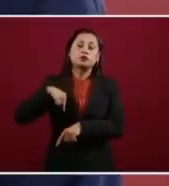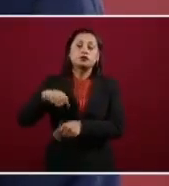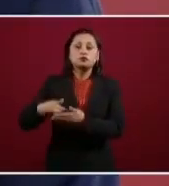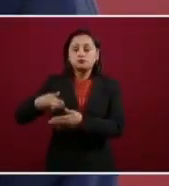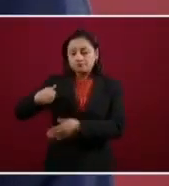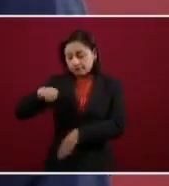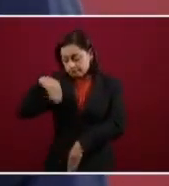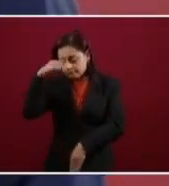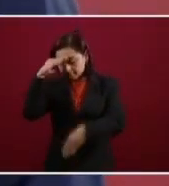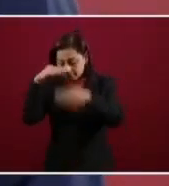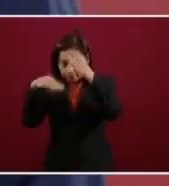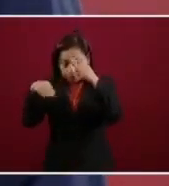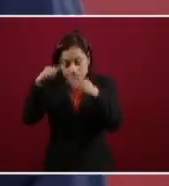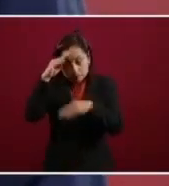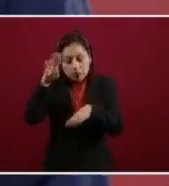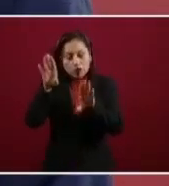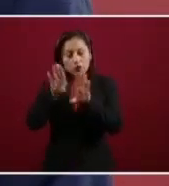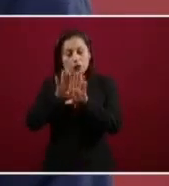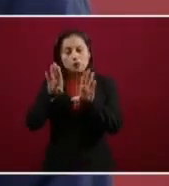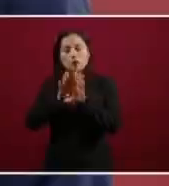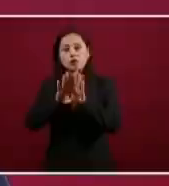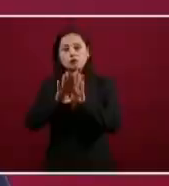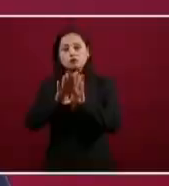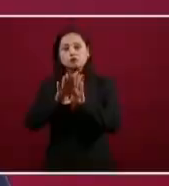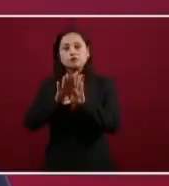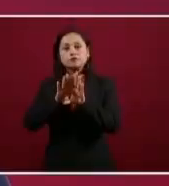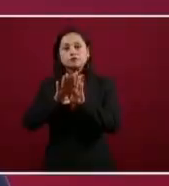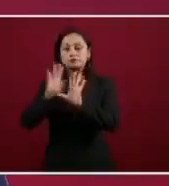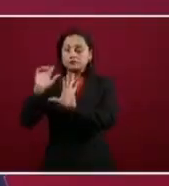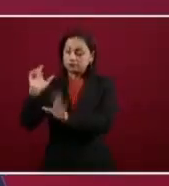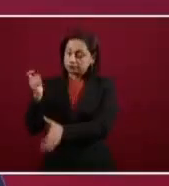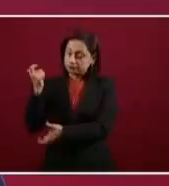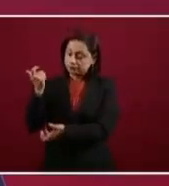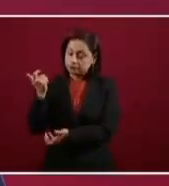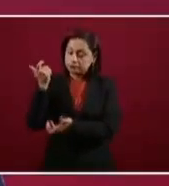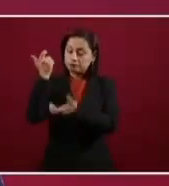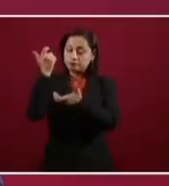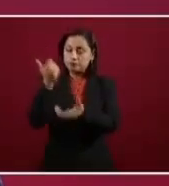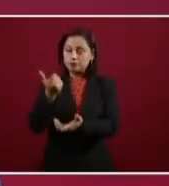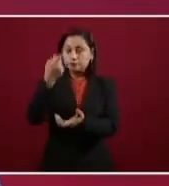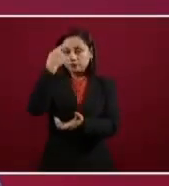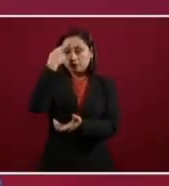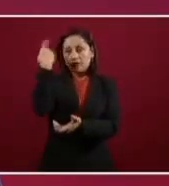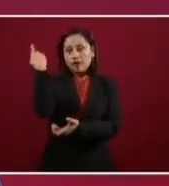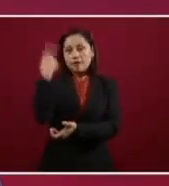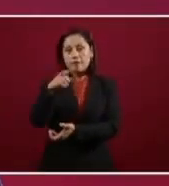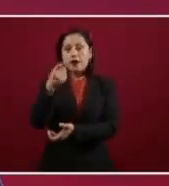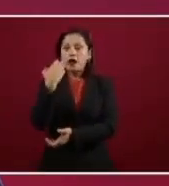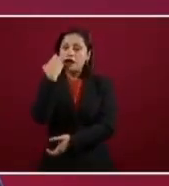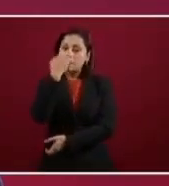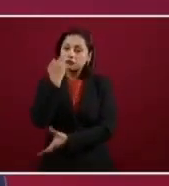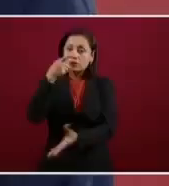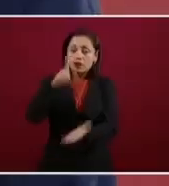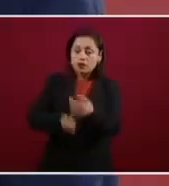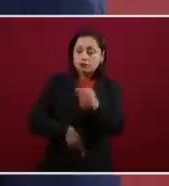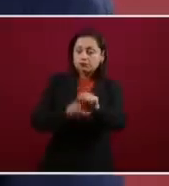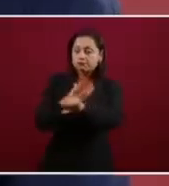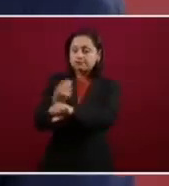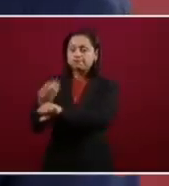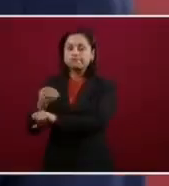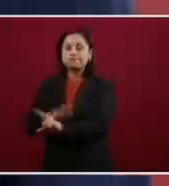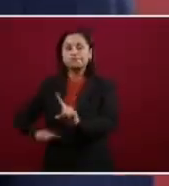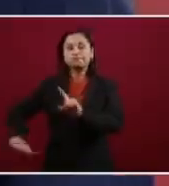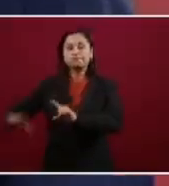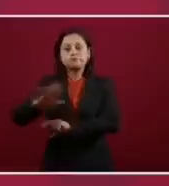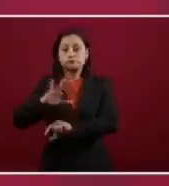destinados a el mantenimiento de las escuelas todos los fondos se van a